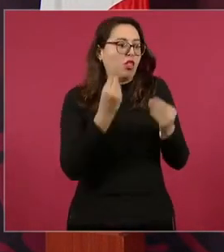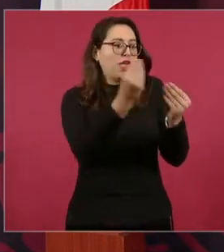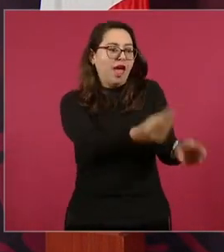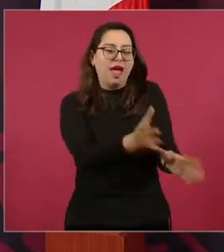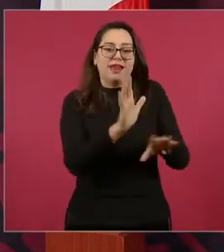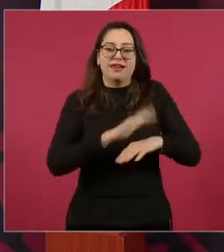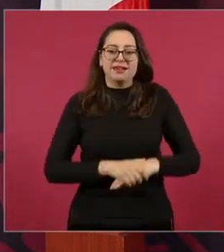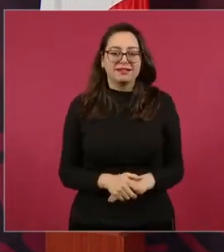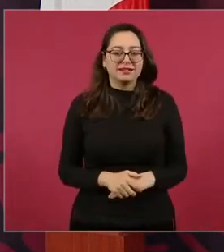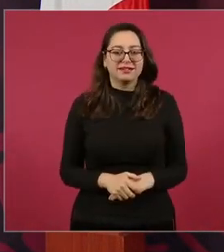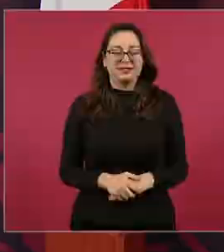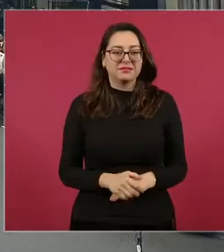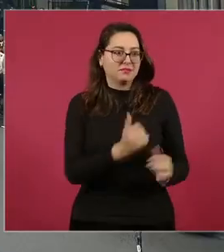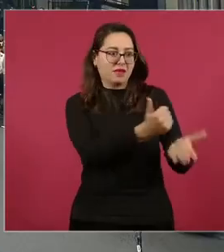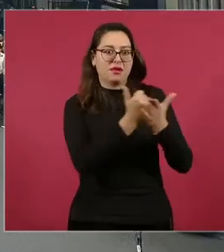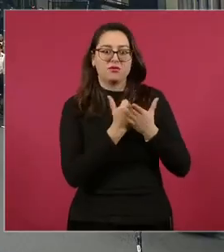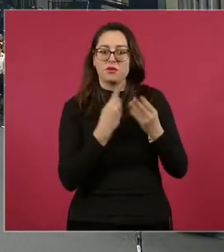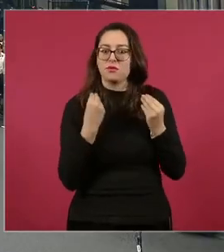mande,